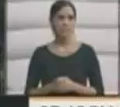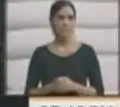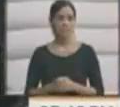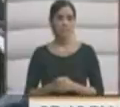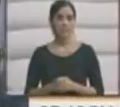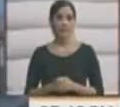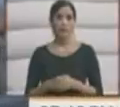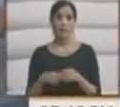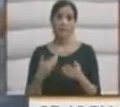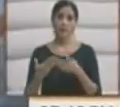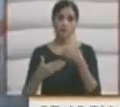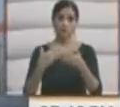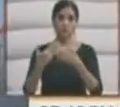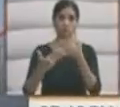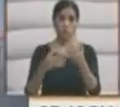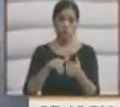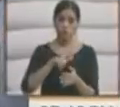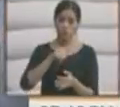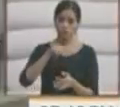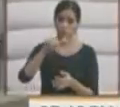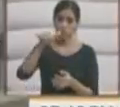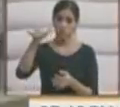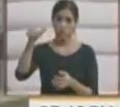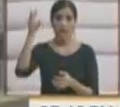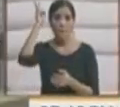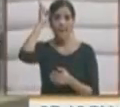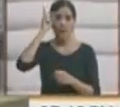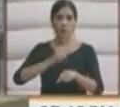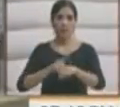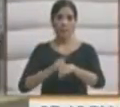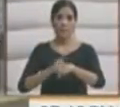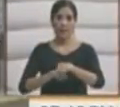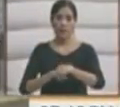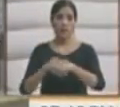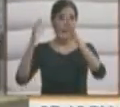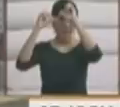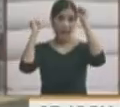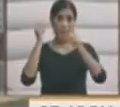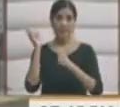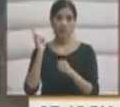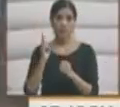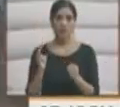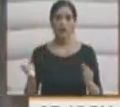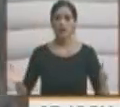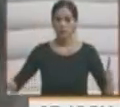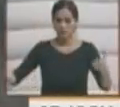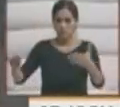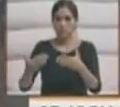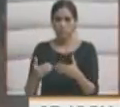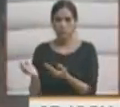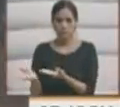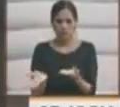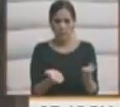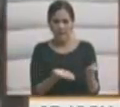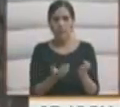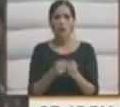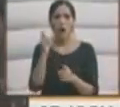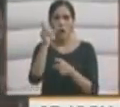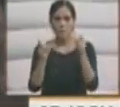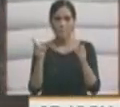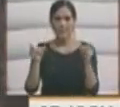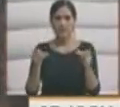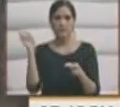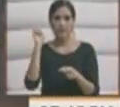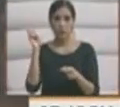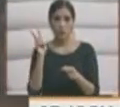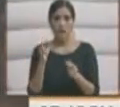Mientras avanzaba el vuelo en Perú desde temprano, la Embajada de Venezuela recibió a los venezolanos que se acogieron al plan Vuelve a la